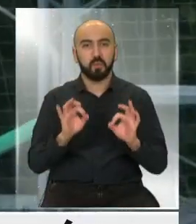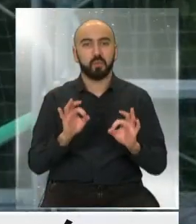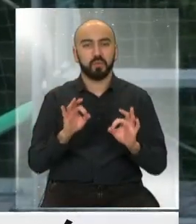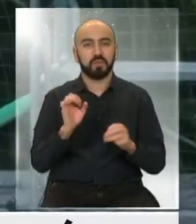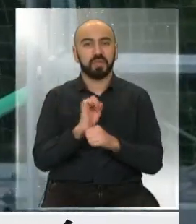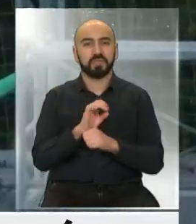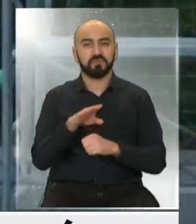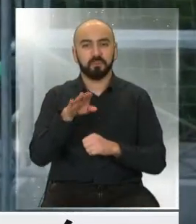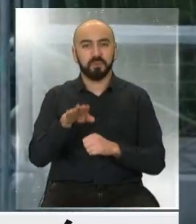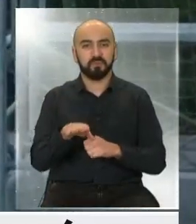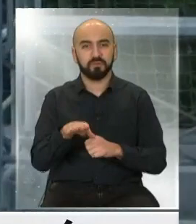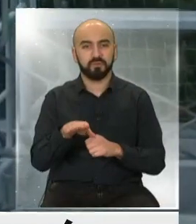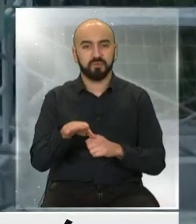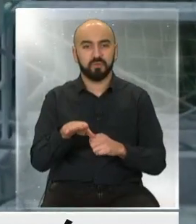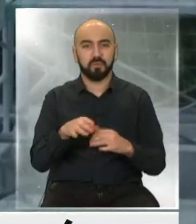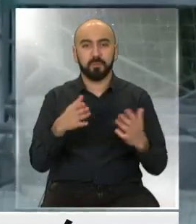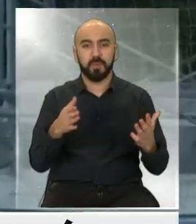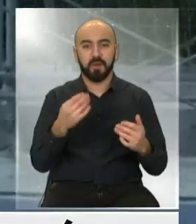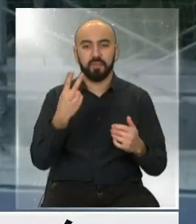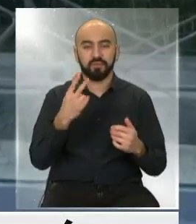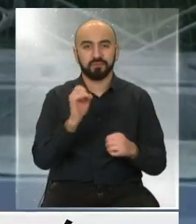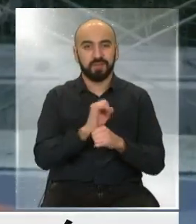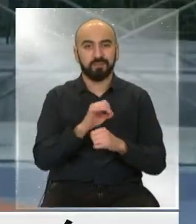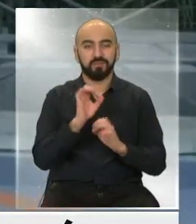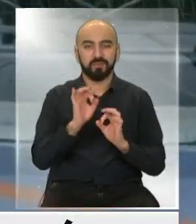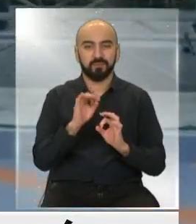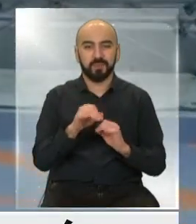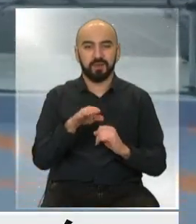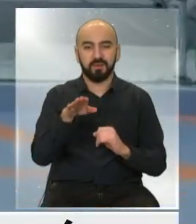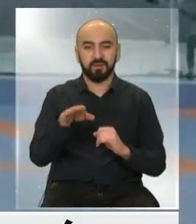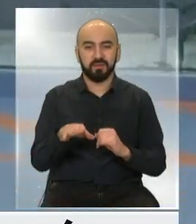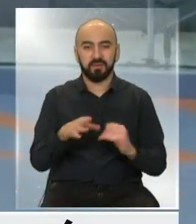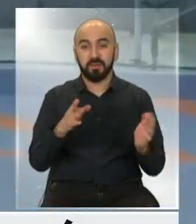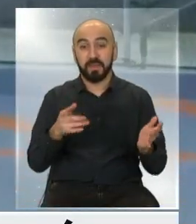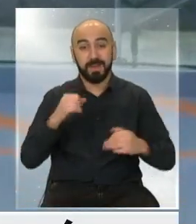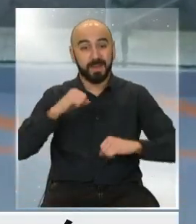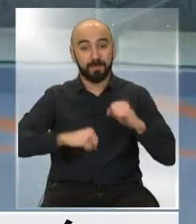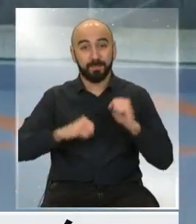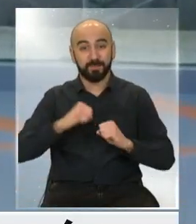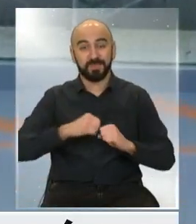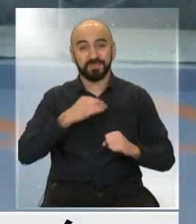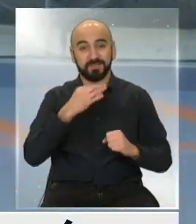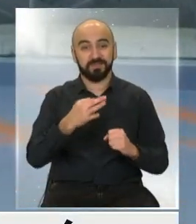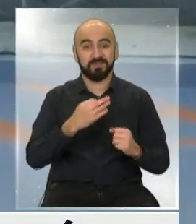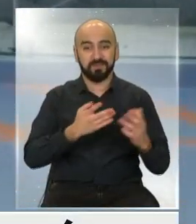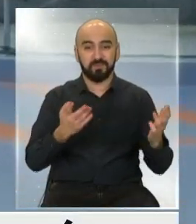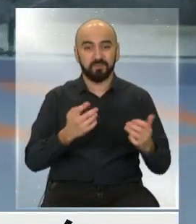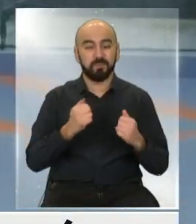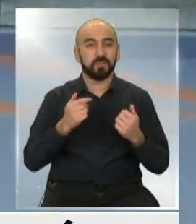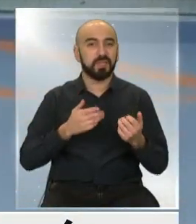para 2 autos regulares. SkyDrive dijo que espera iniciar un servicio